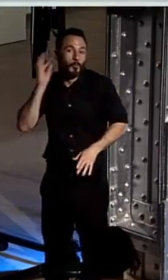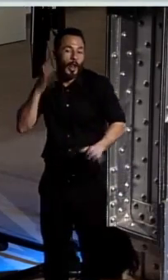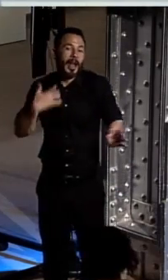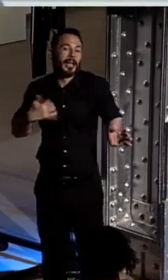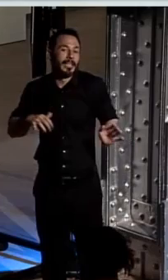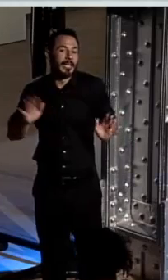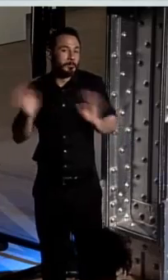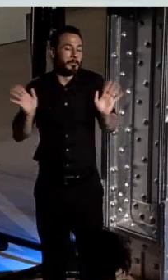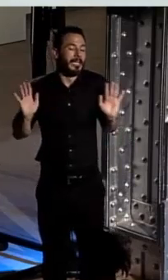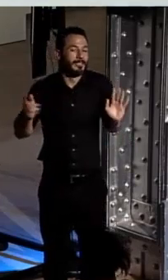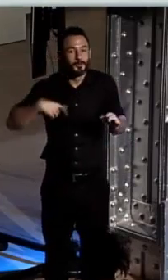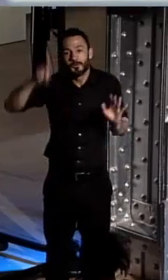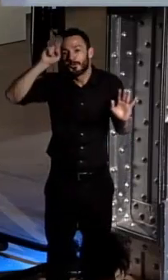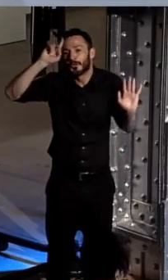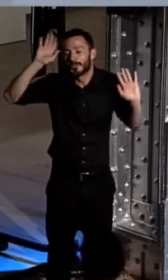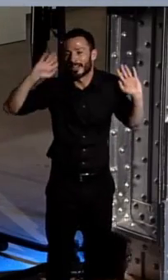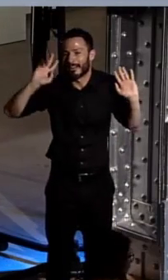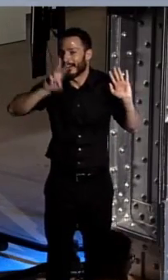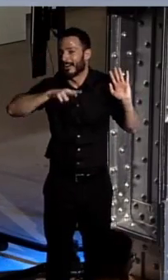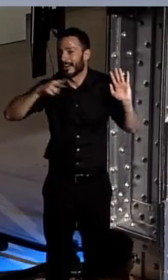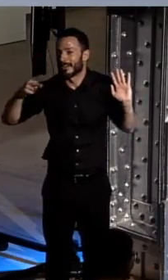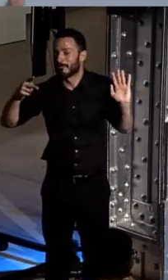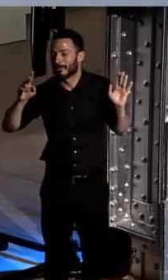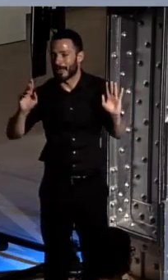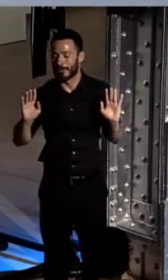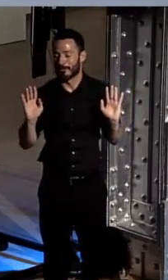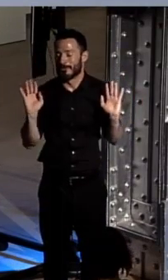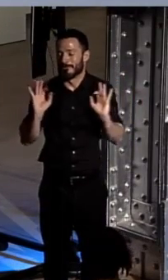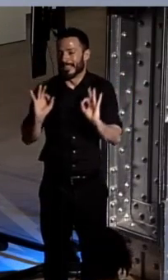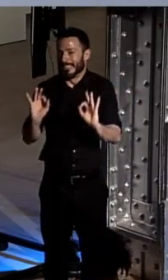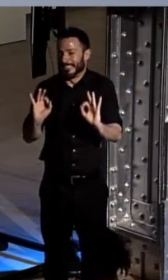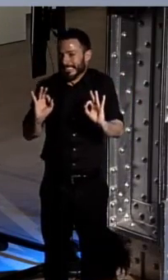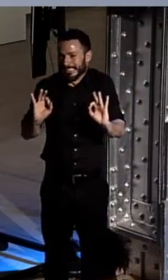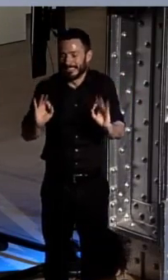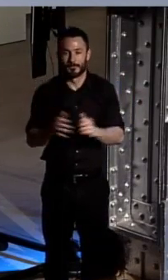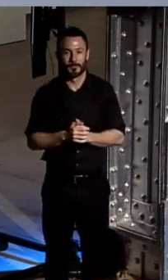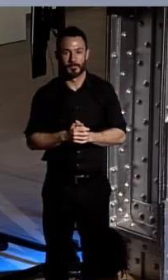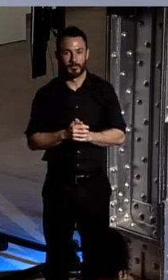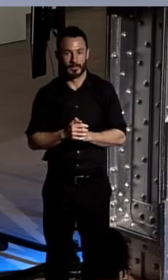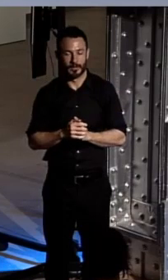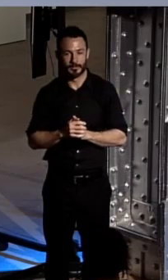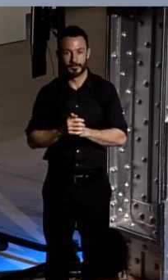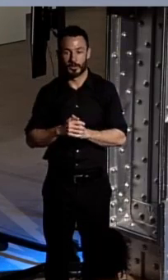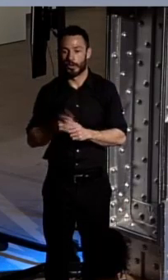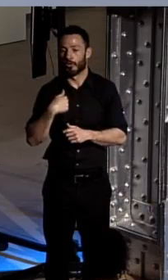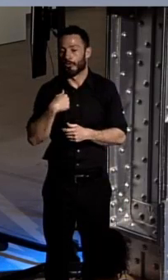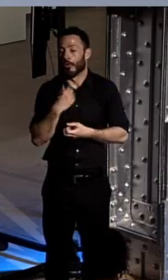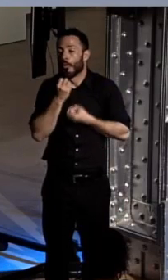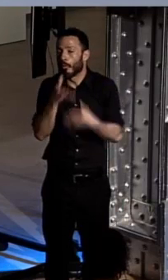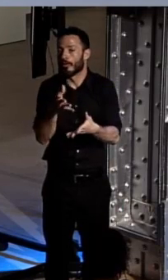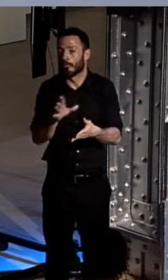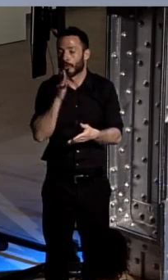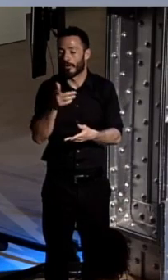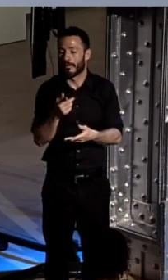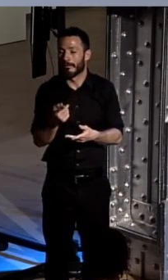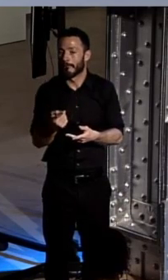sean, no tengo un resultado, no hago ningún claim, pero es un hecho de la realidad, y se lo presento de vuelta como una idea de que a veces